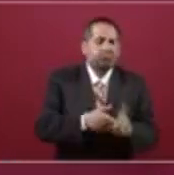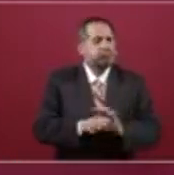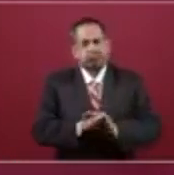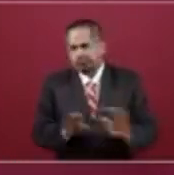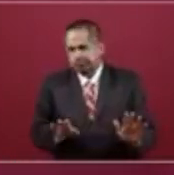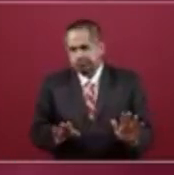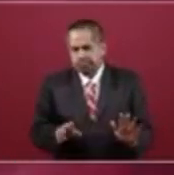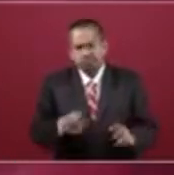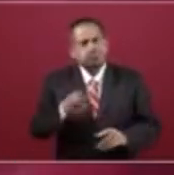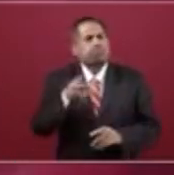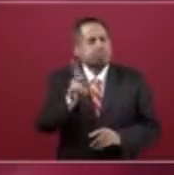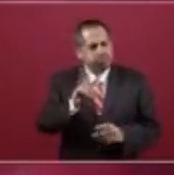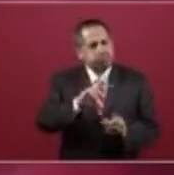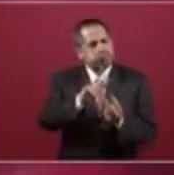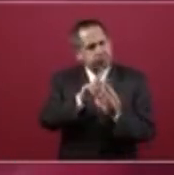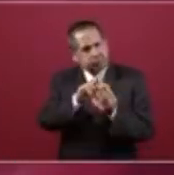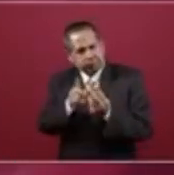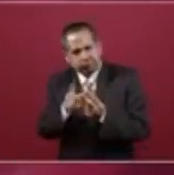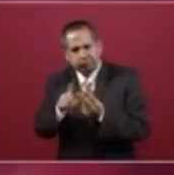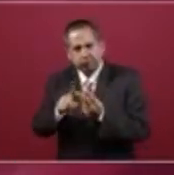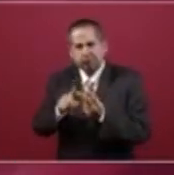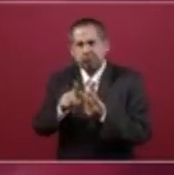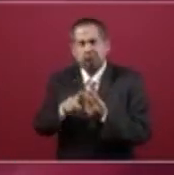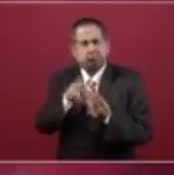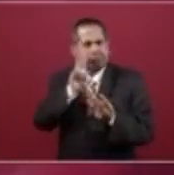buscar también que